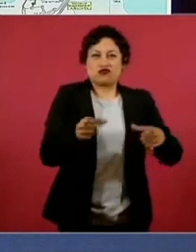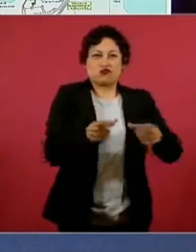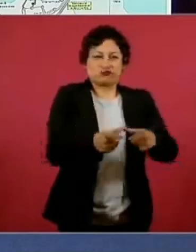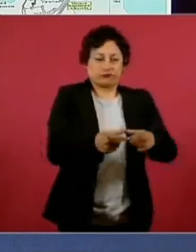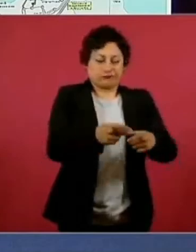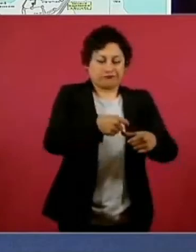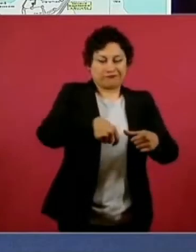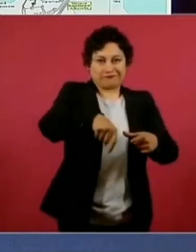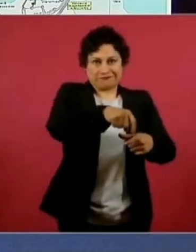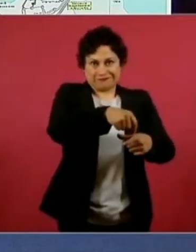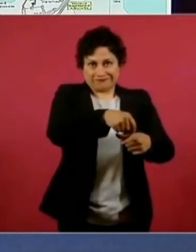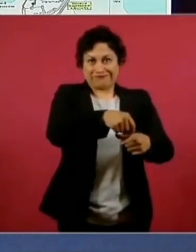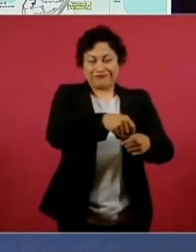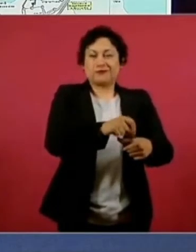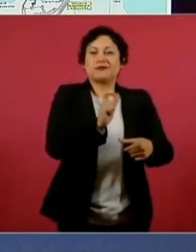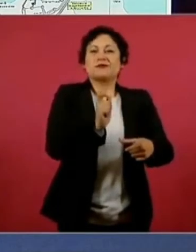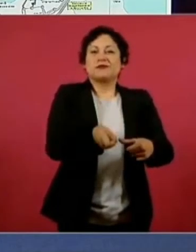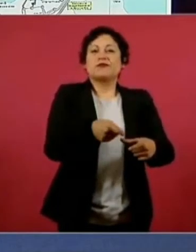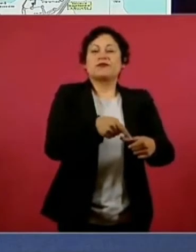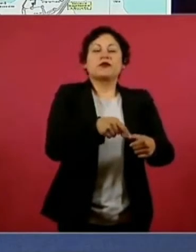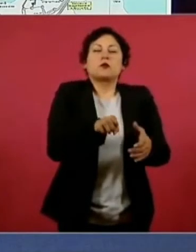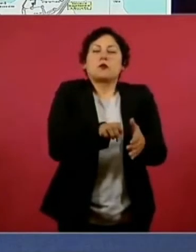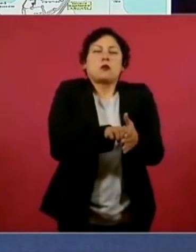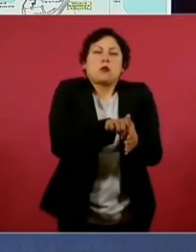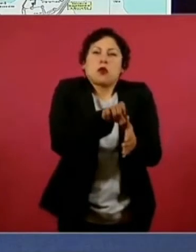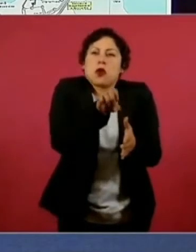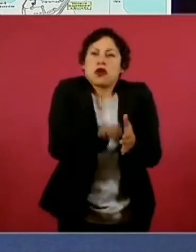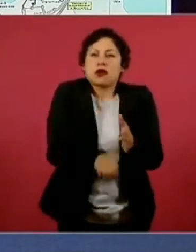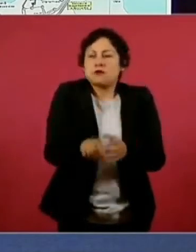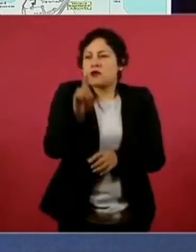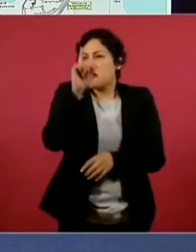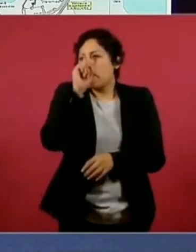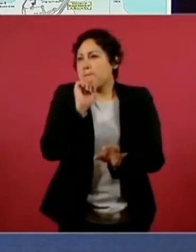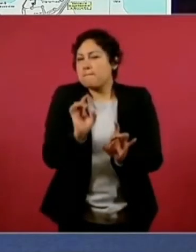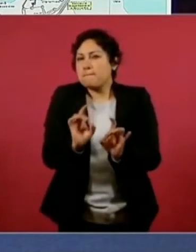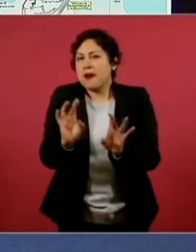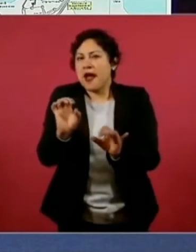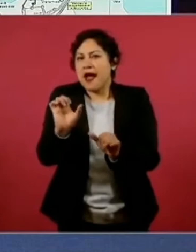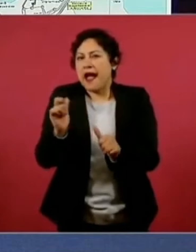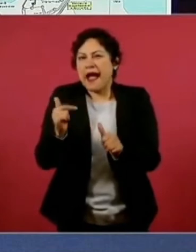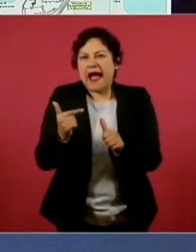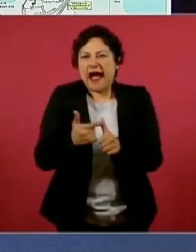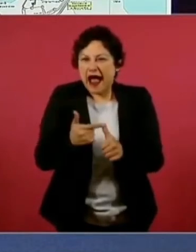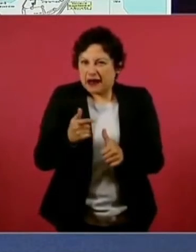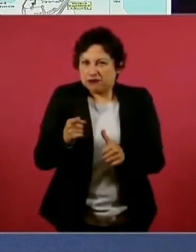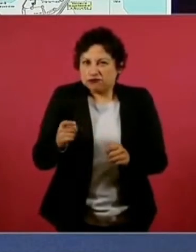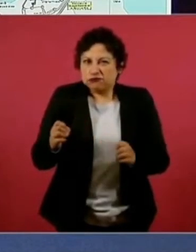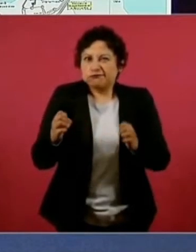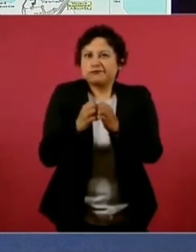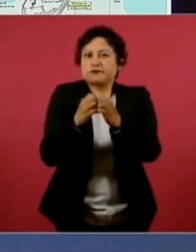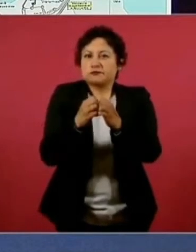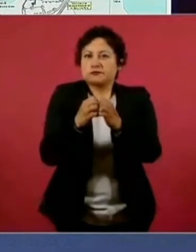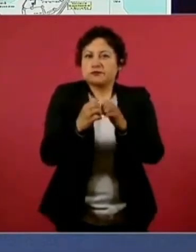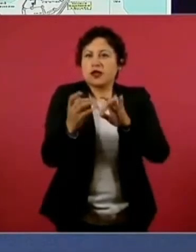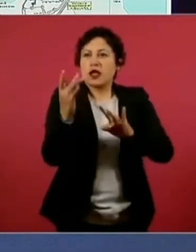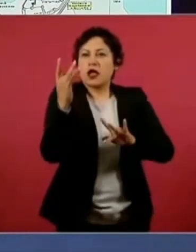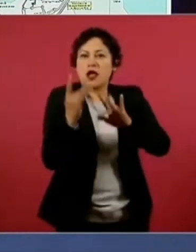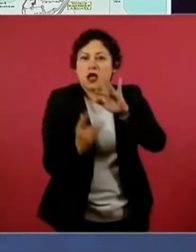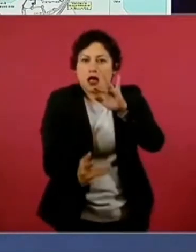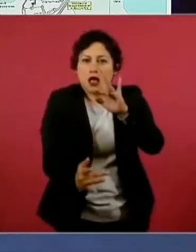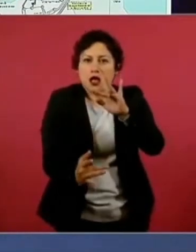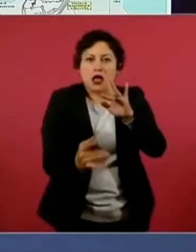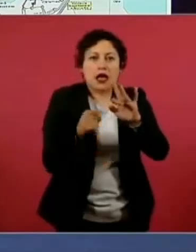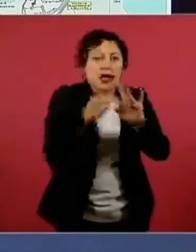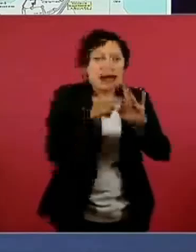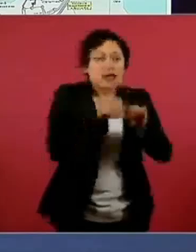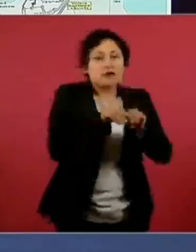en caso de que exista alguna contingencia o algún evento en la red, bueno, pues tenemos otros caminos para poder